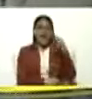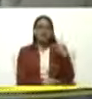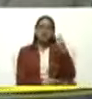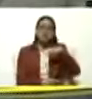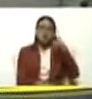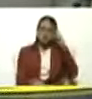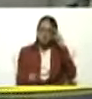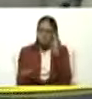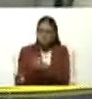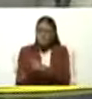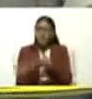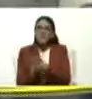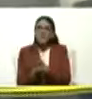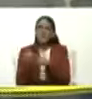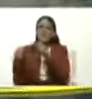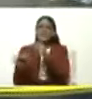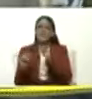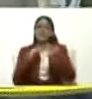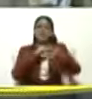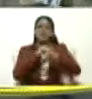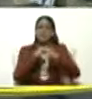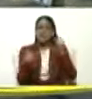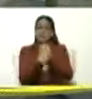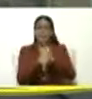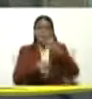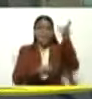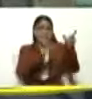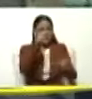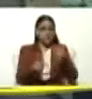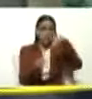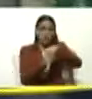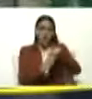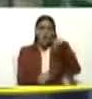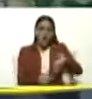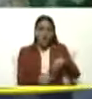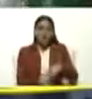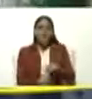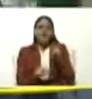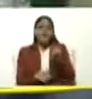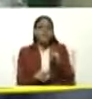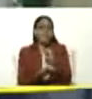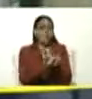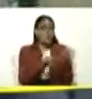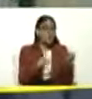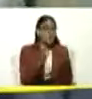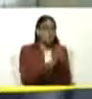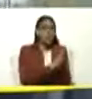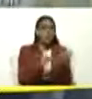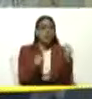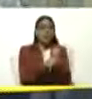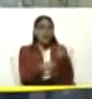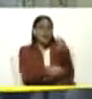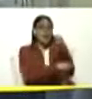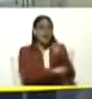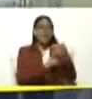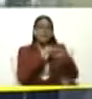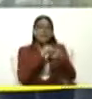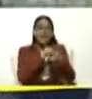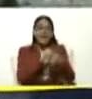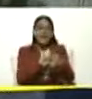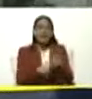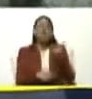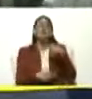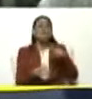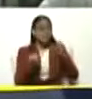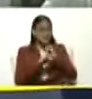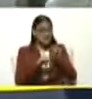a nuestros técnicos. Y era un poquito lo que explicaban los estudiantes. Ellos pasan a ser técnicos profesionales y a tener reconocimiento